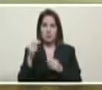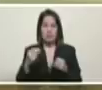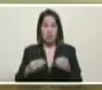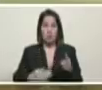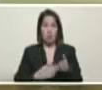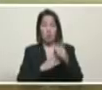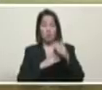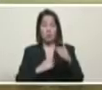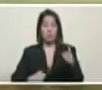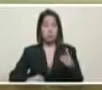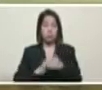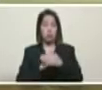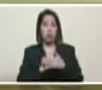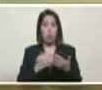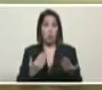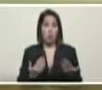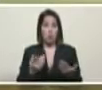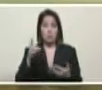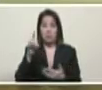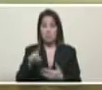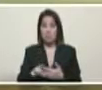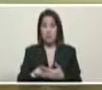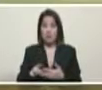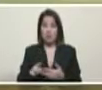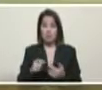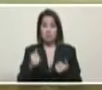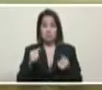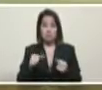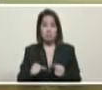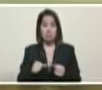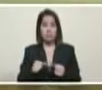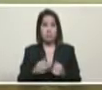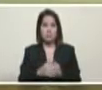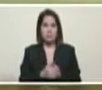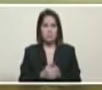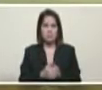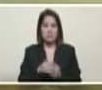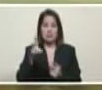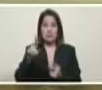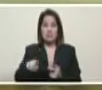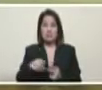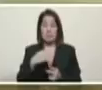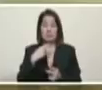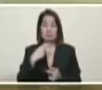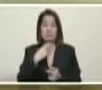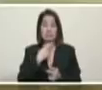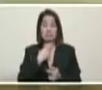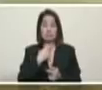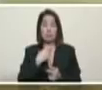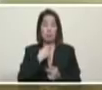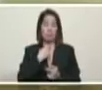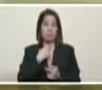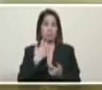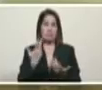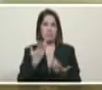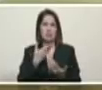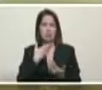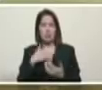ataque, también criminal, también repudiable, cobarde, asesino.